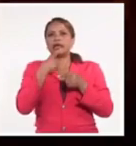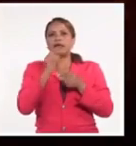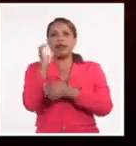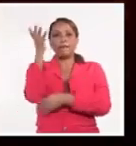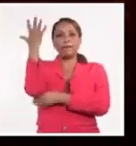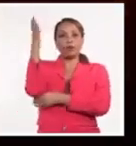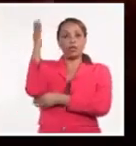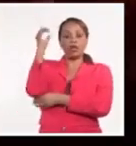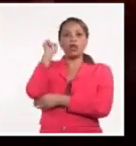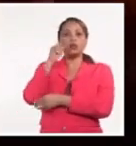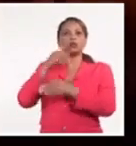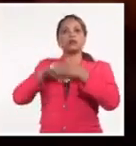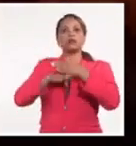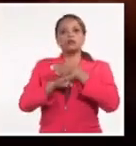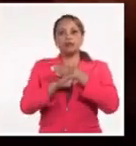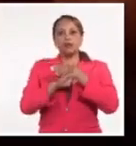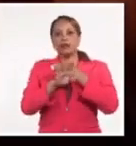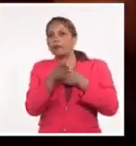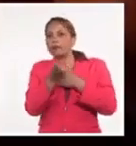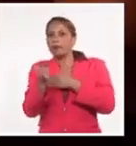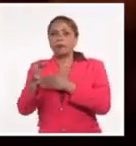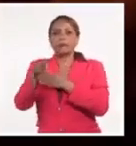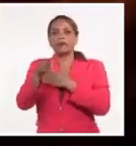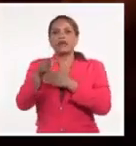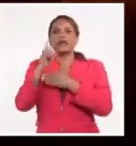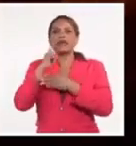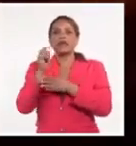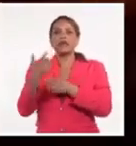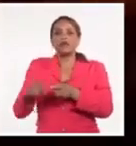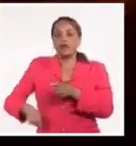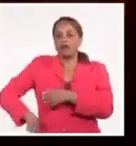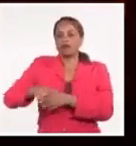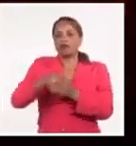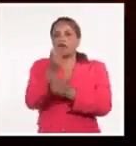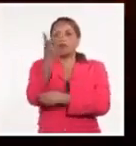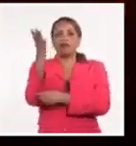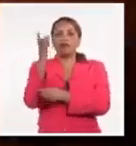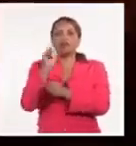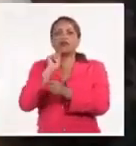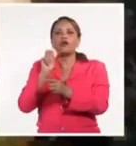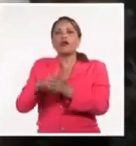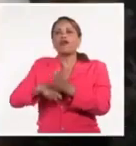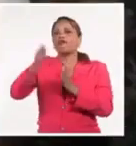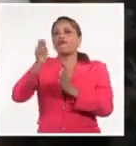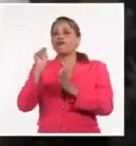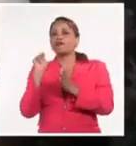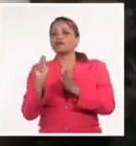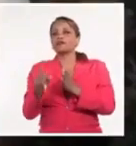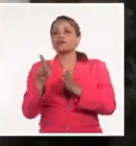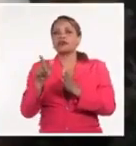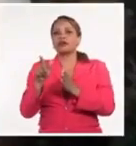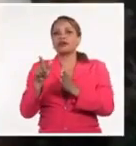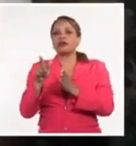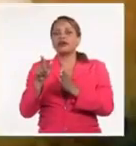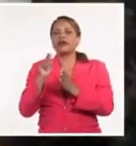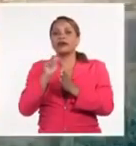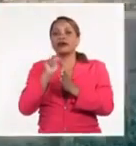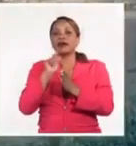luz, entré a mano derecha y en una penca puse un fósforo. Y cuando incendié el